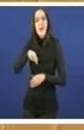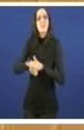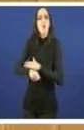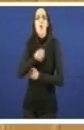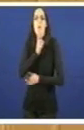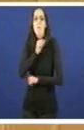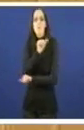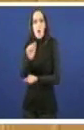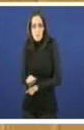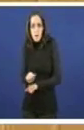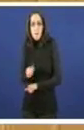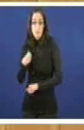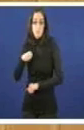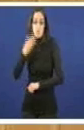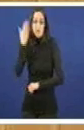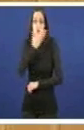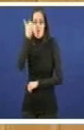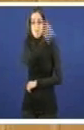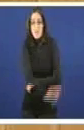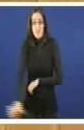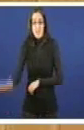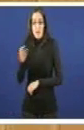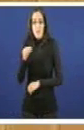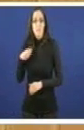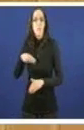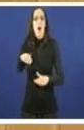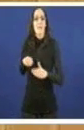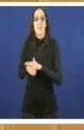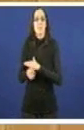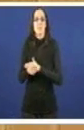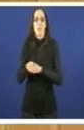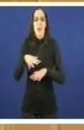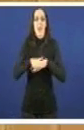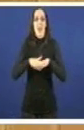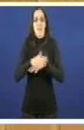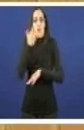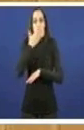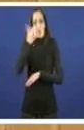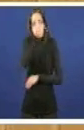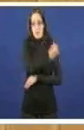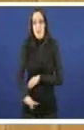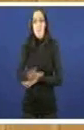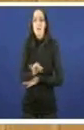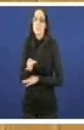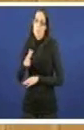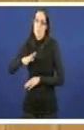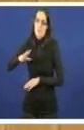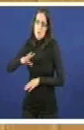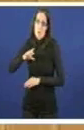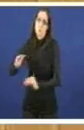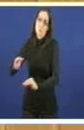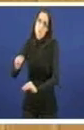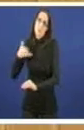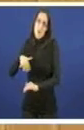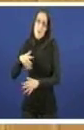as escolas infantis a través da rede de escolas infantis e dende logo abandonen vostedes a demagogia